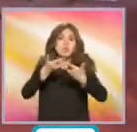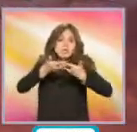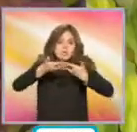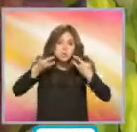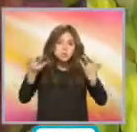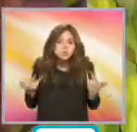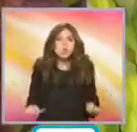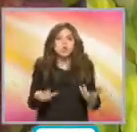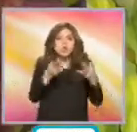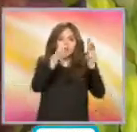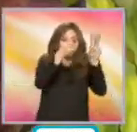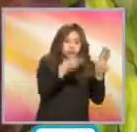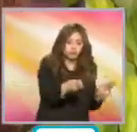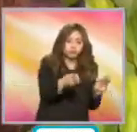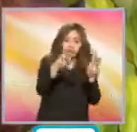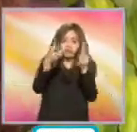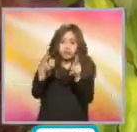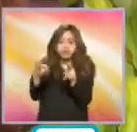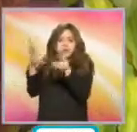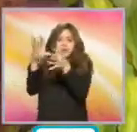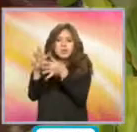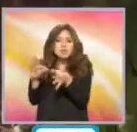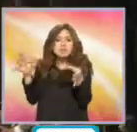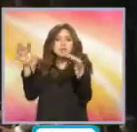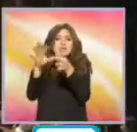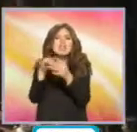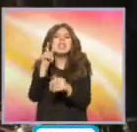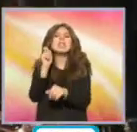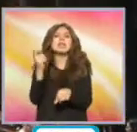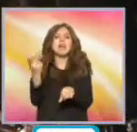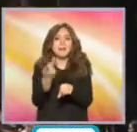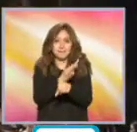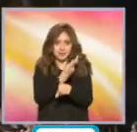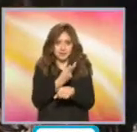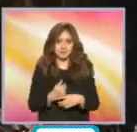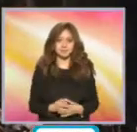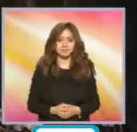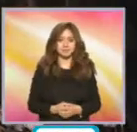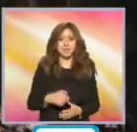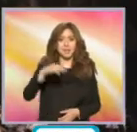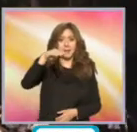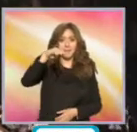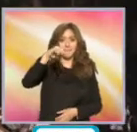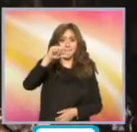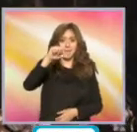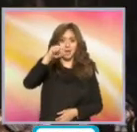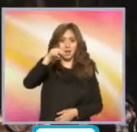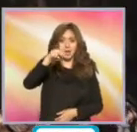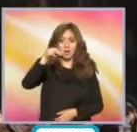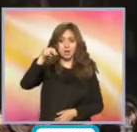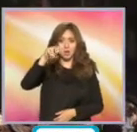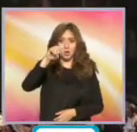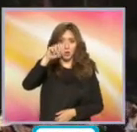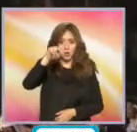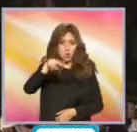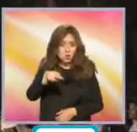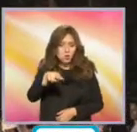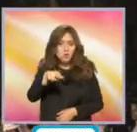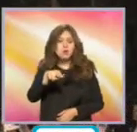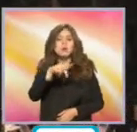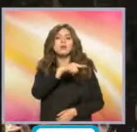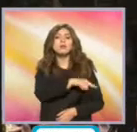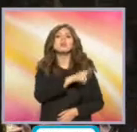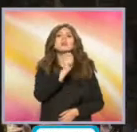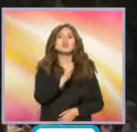de contar exactamente lo que está sucediendo, ¿no? Ok. Sí. Manon está basado en